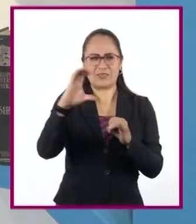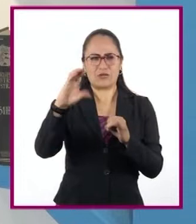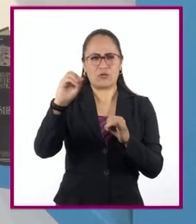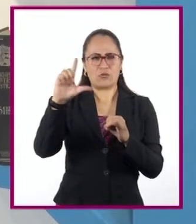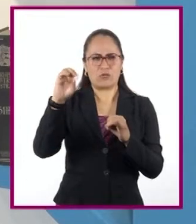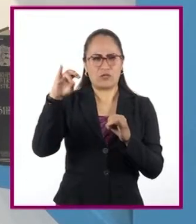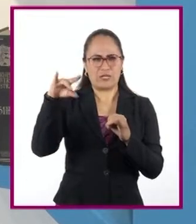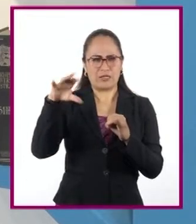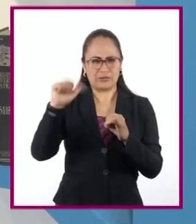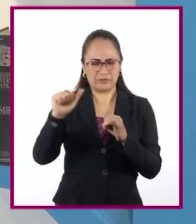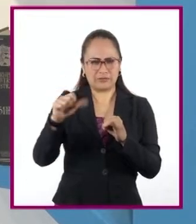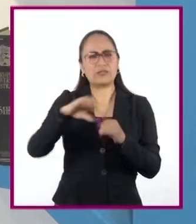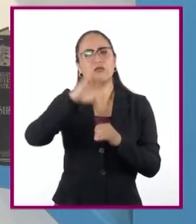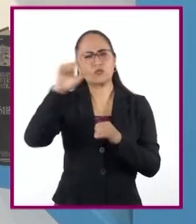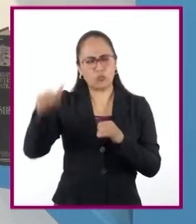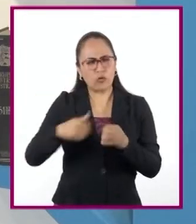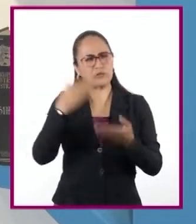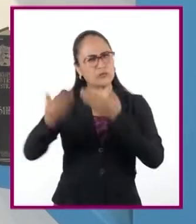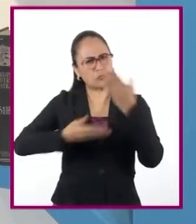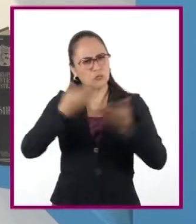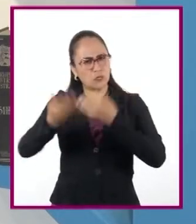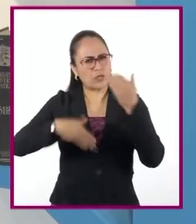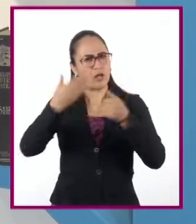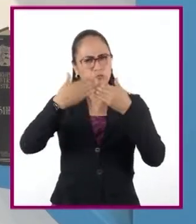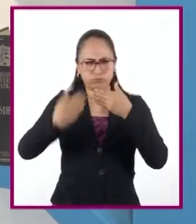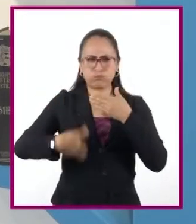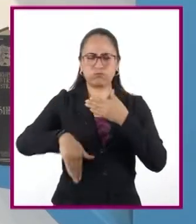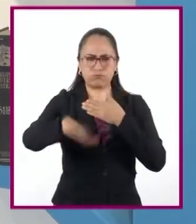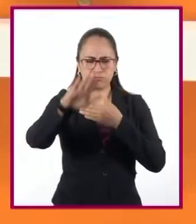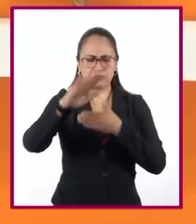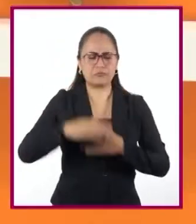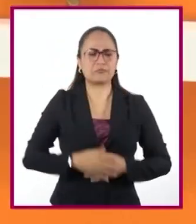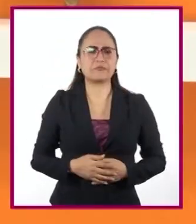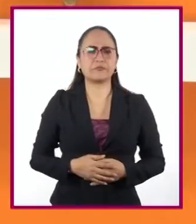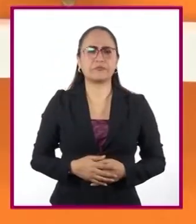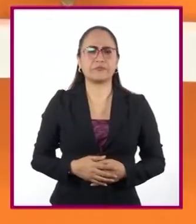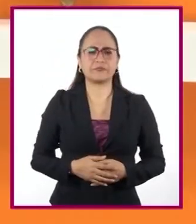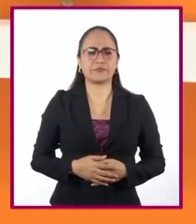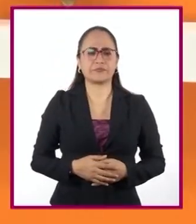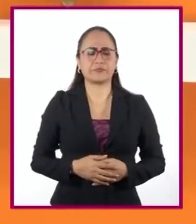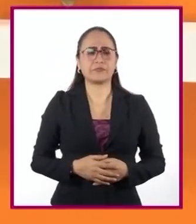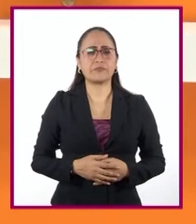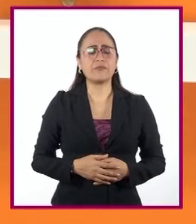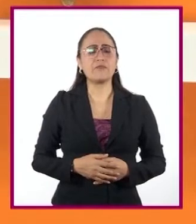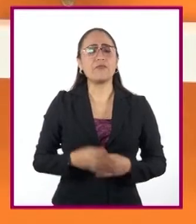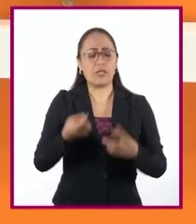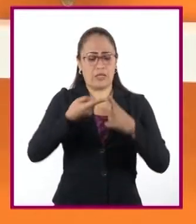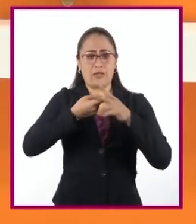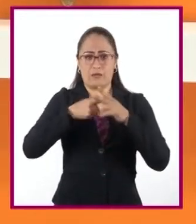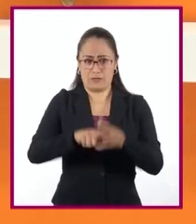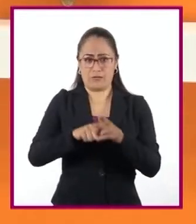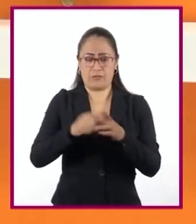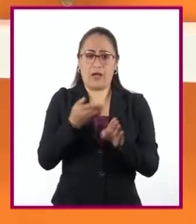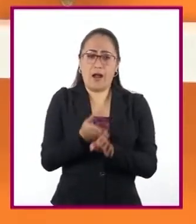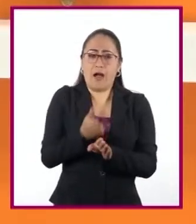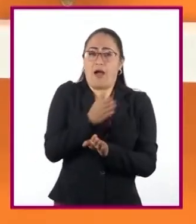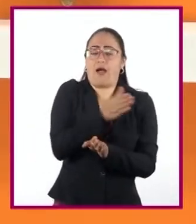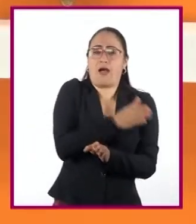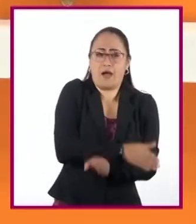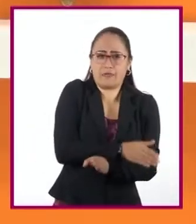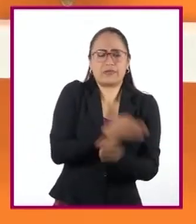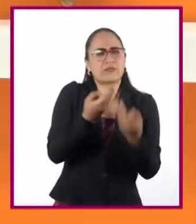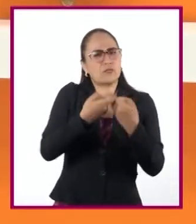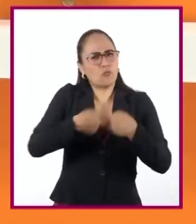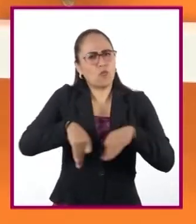se continuará estudiando en las sesiones siguientes. Antes de iniciar, les recuerdo la importancia